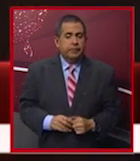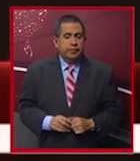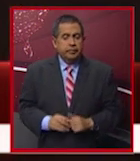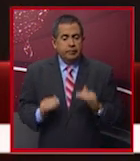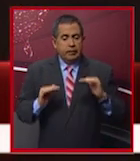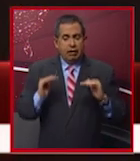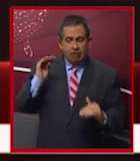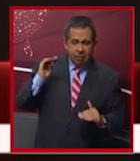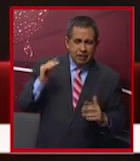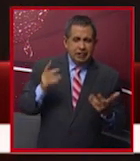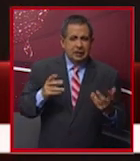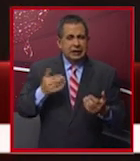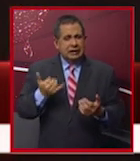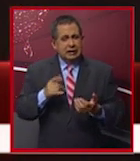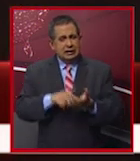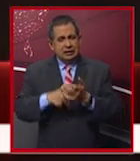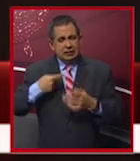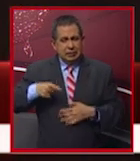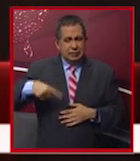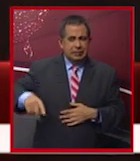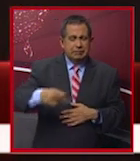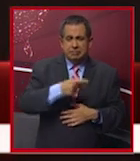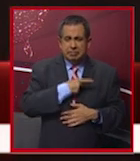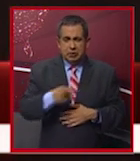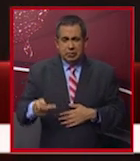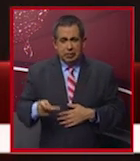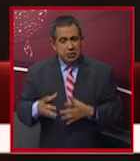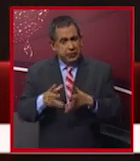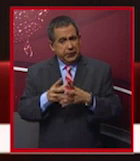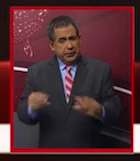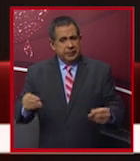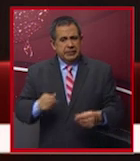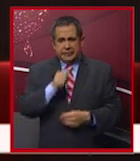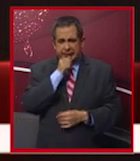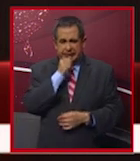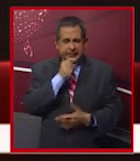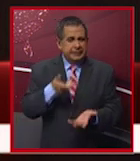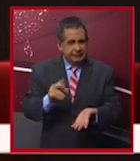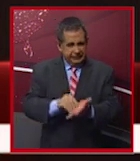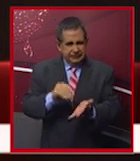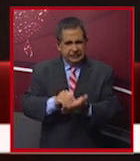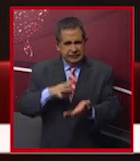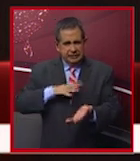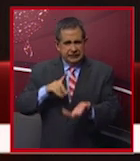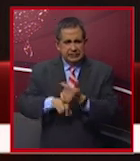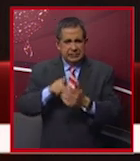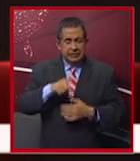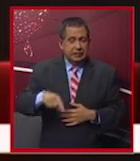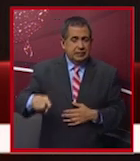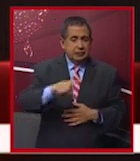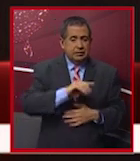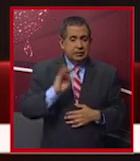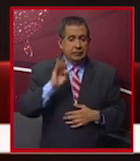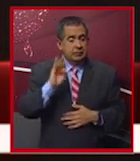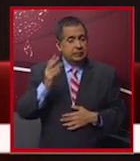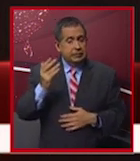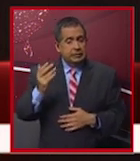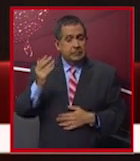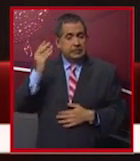desigualdad social y la pobreza aún no han sido erradicadas. Si en el